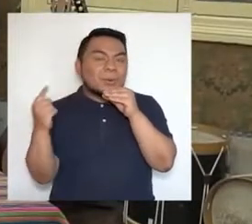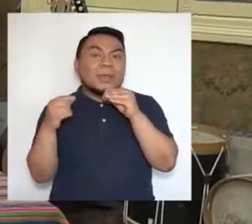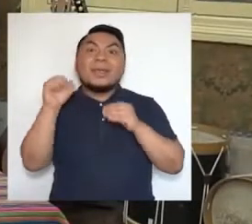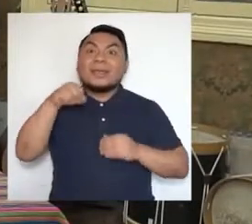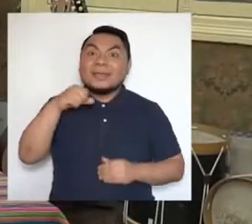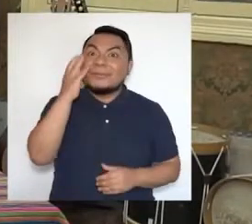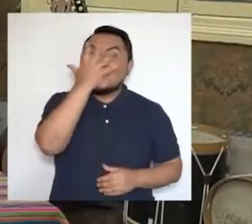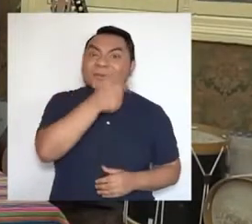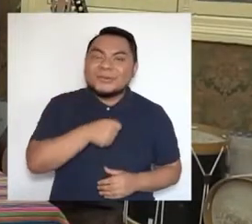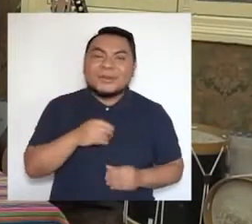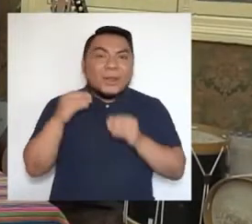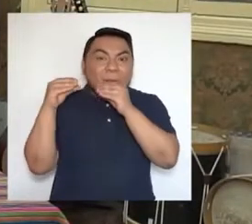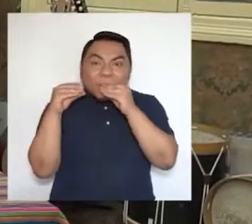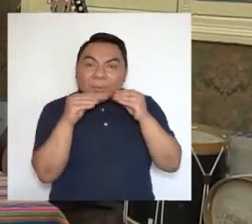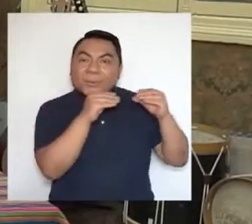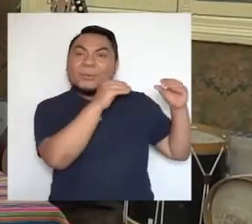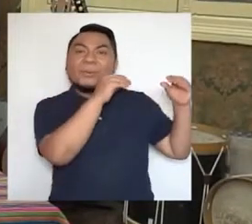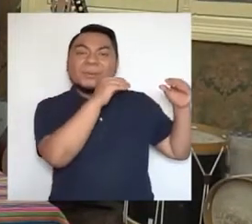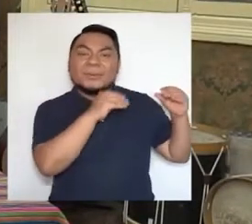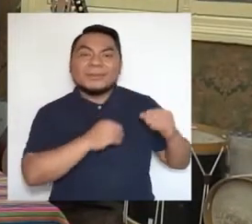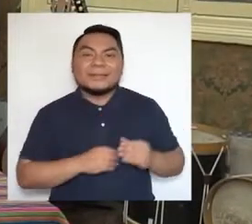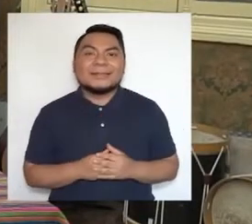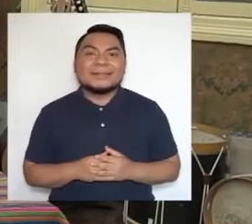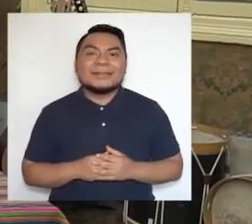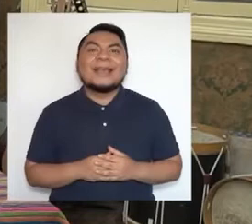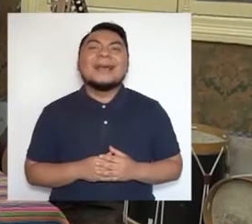¡Oye, qué bonito!